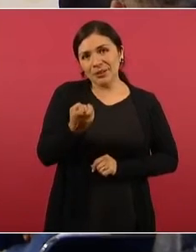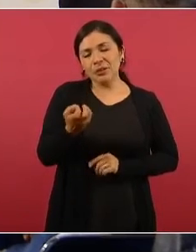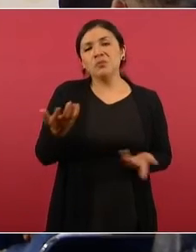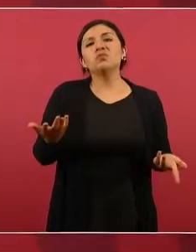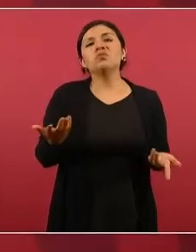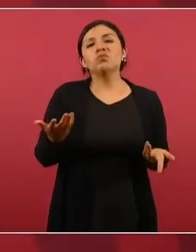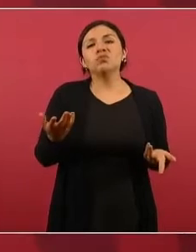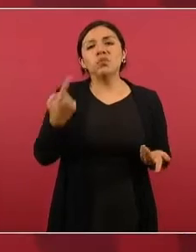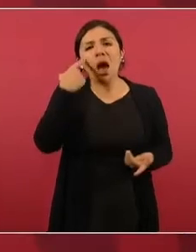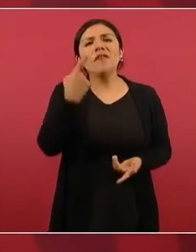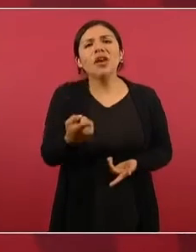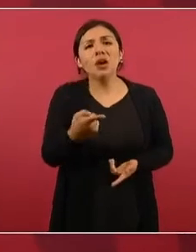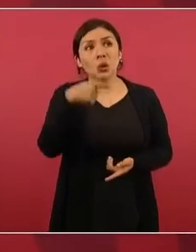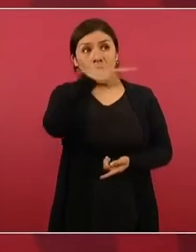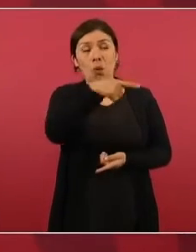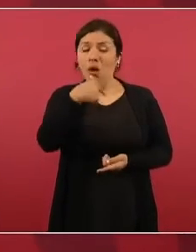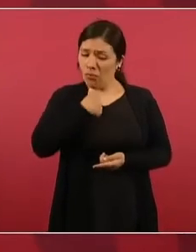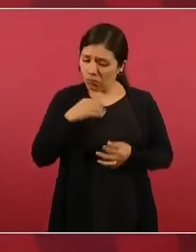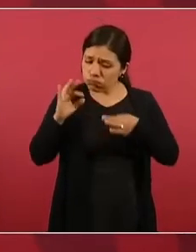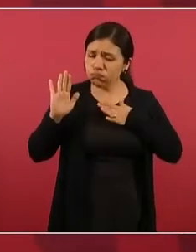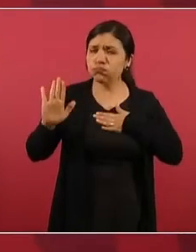¿dónde está el amor al prójimo?